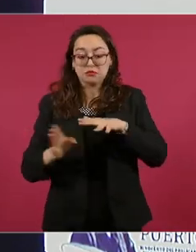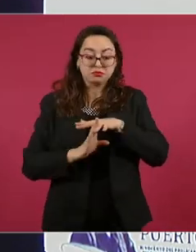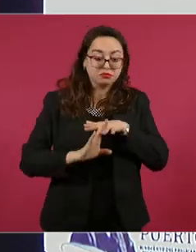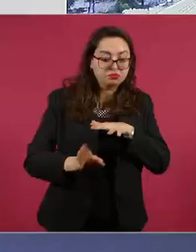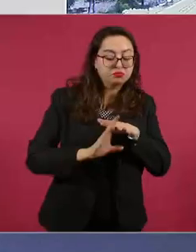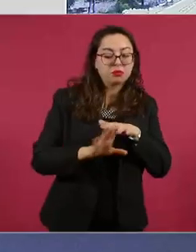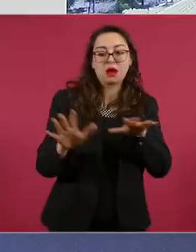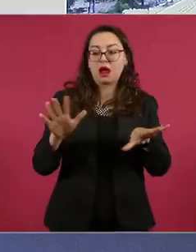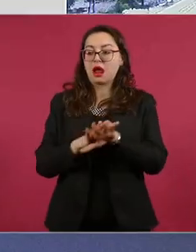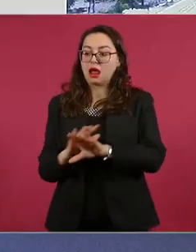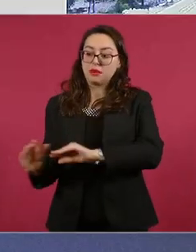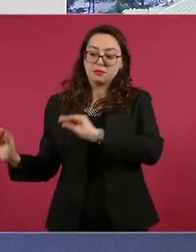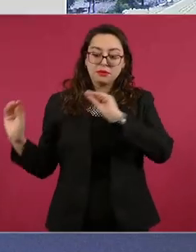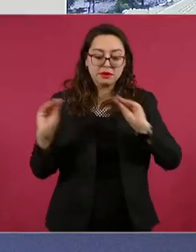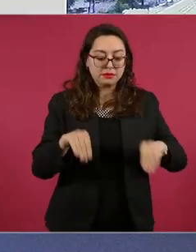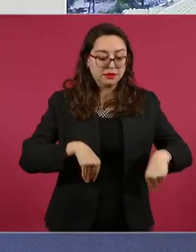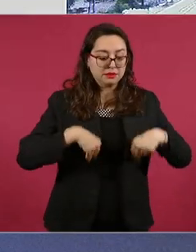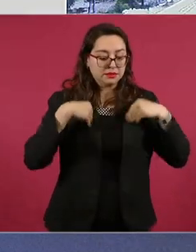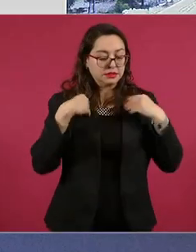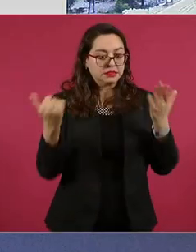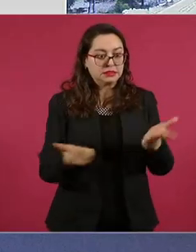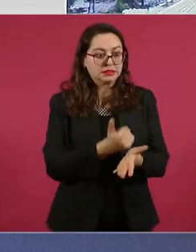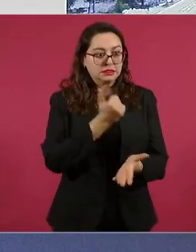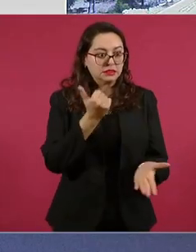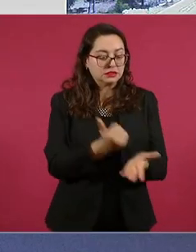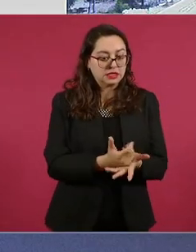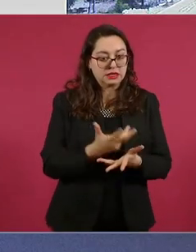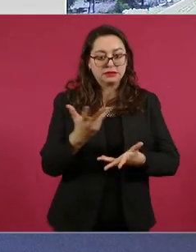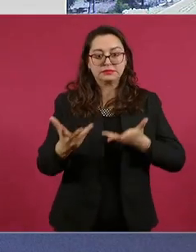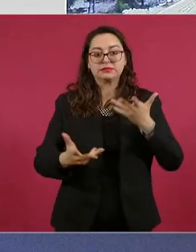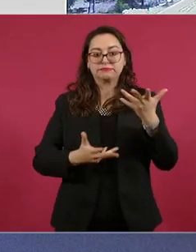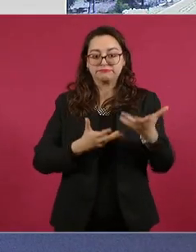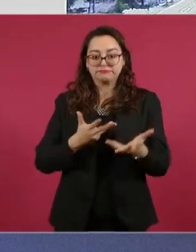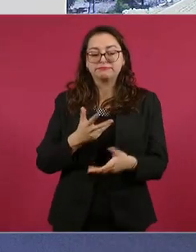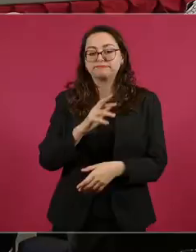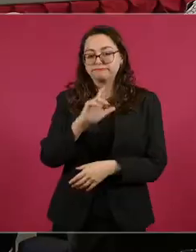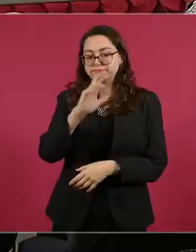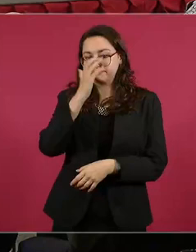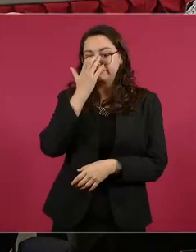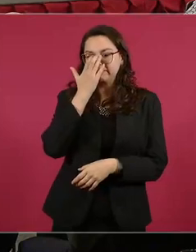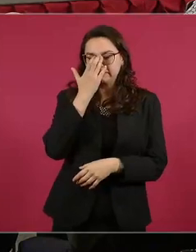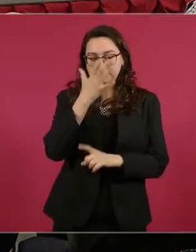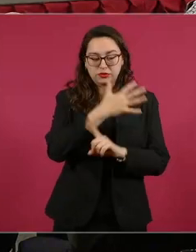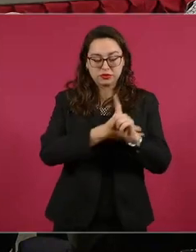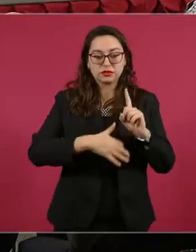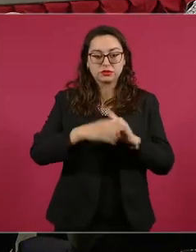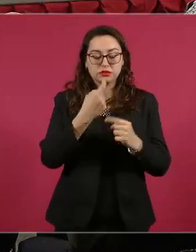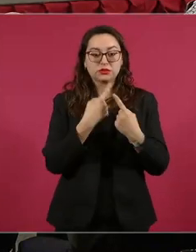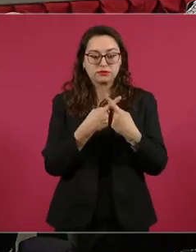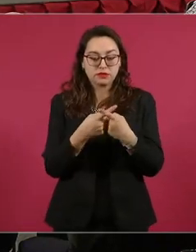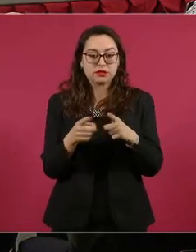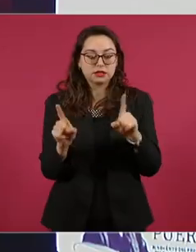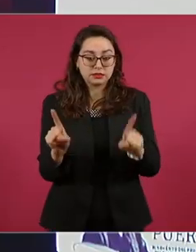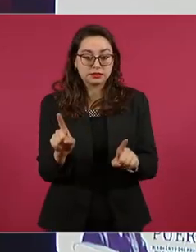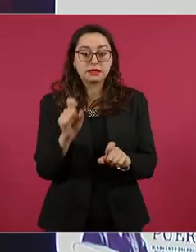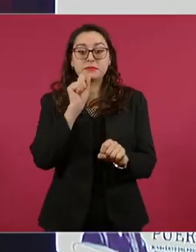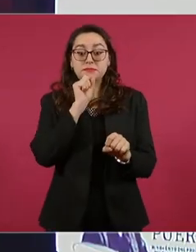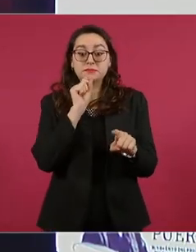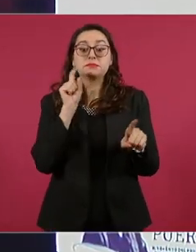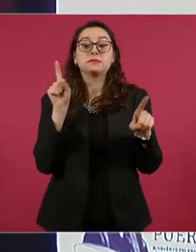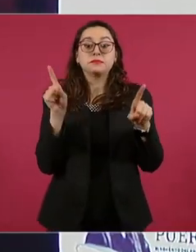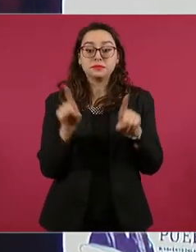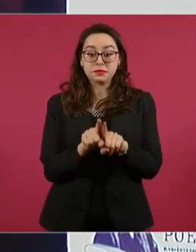urbanos, así como el vínculo con sus comunidades de origen. Y finalmente, esta obligación de celebrar las